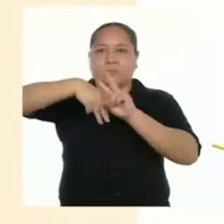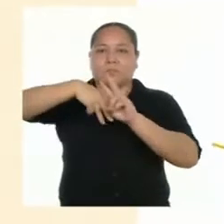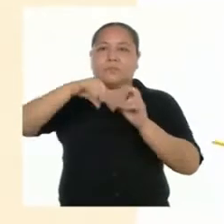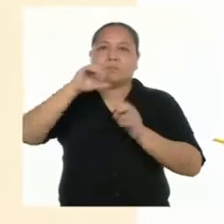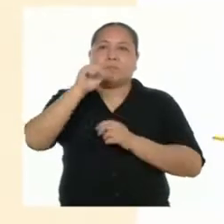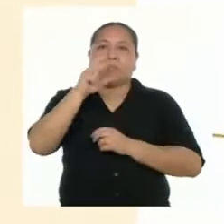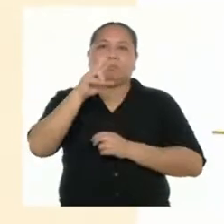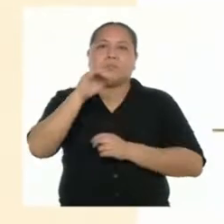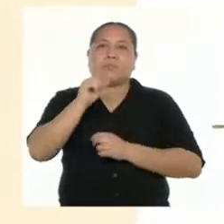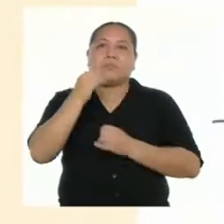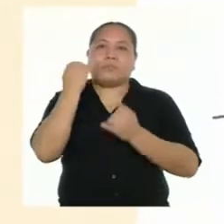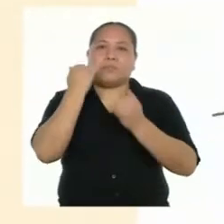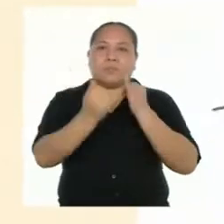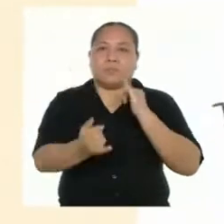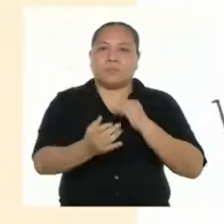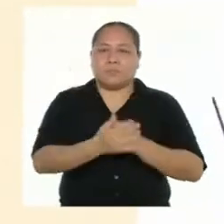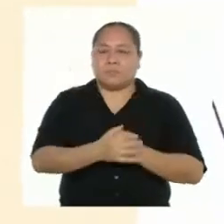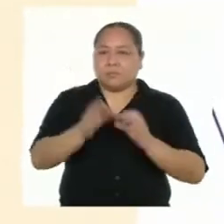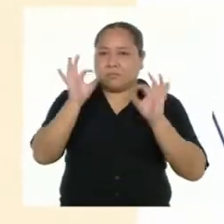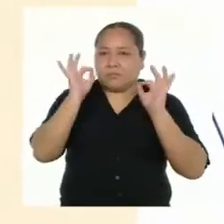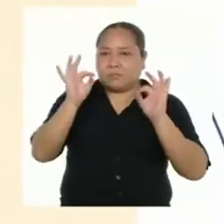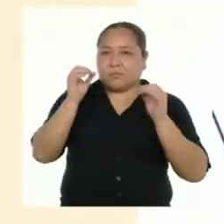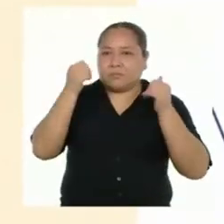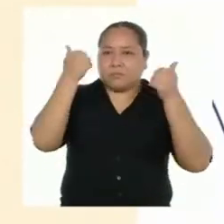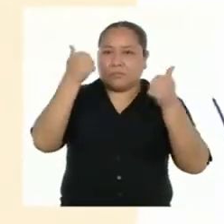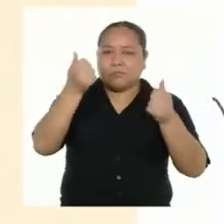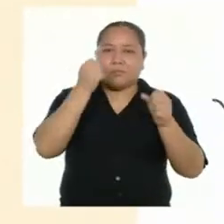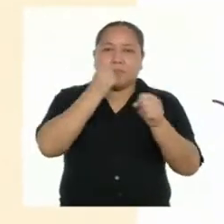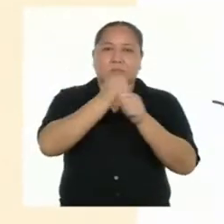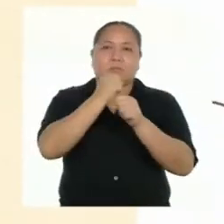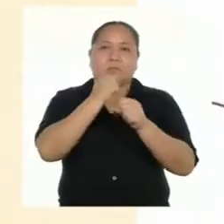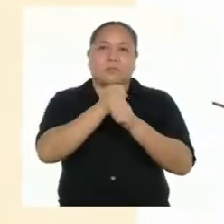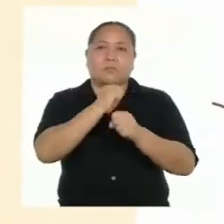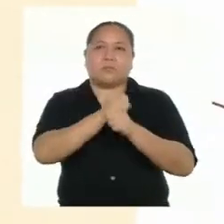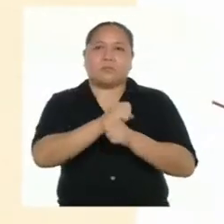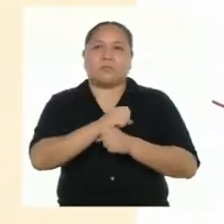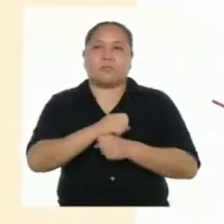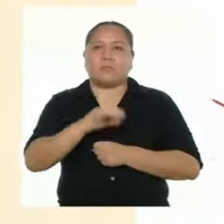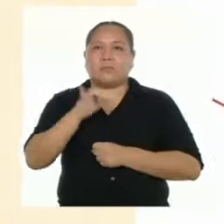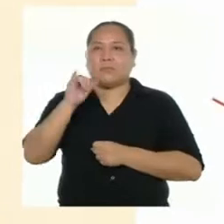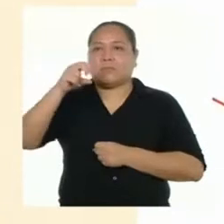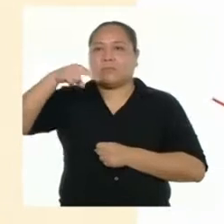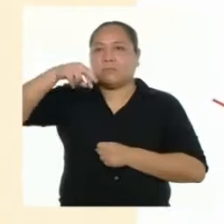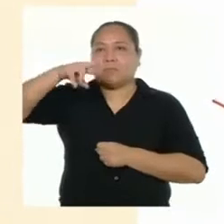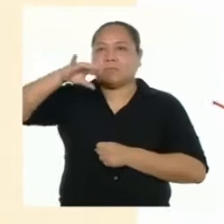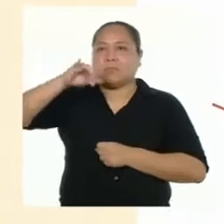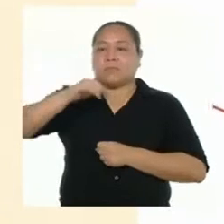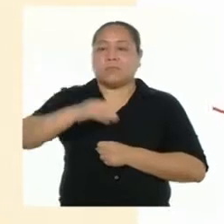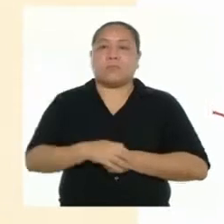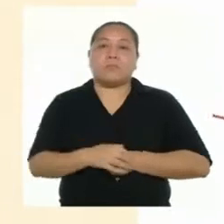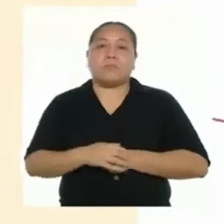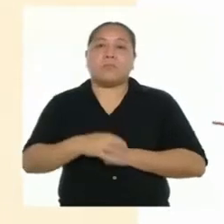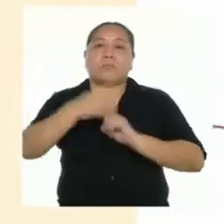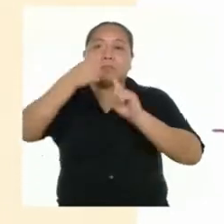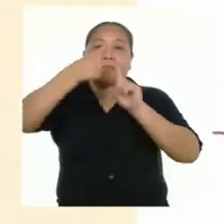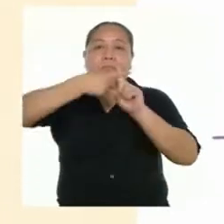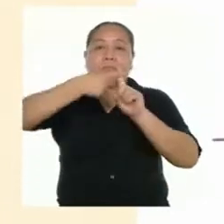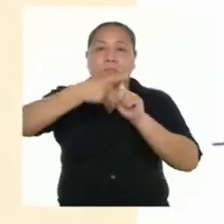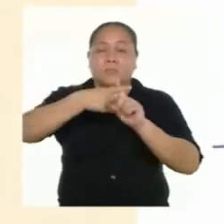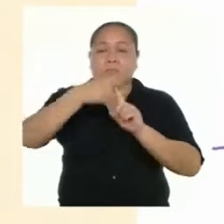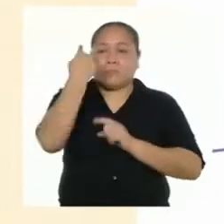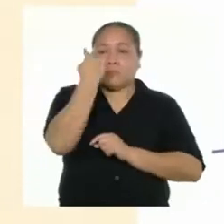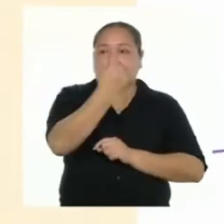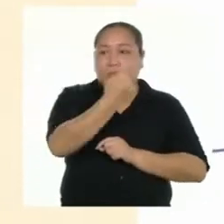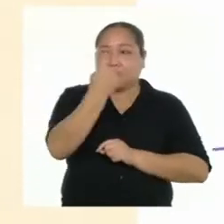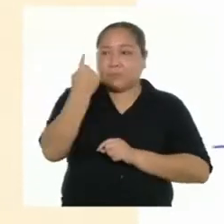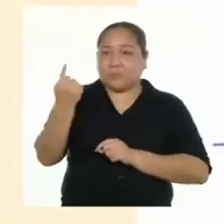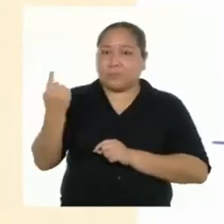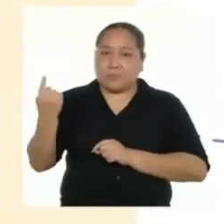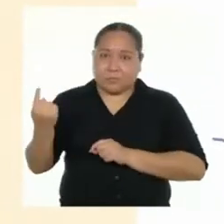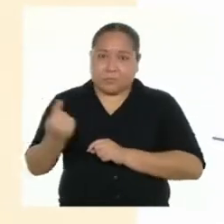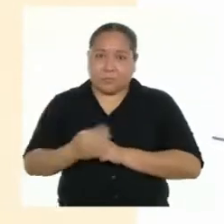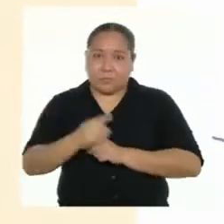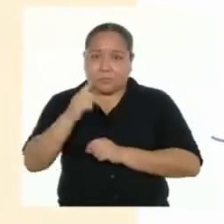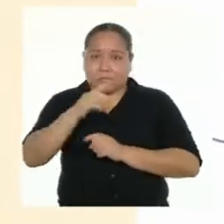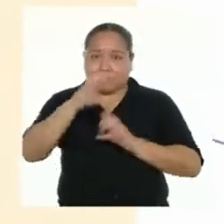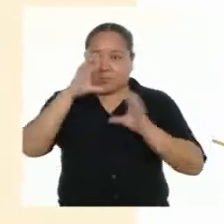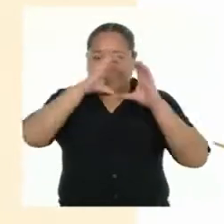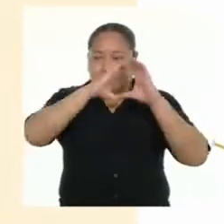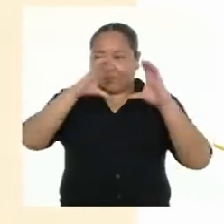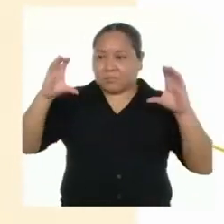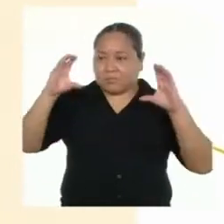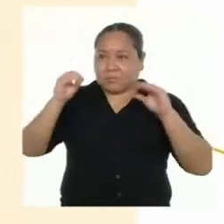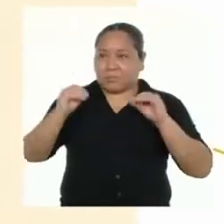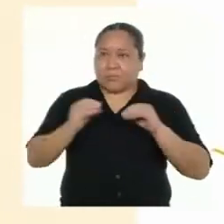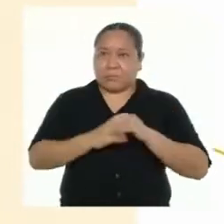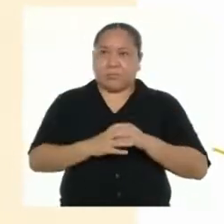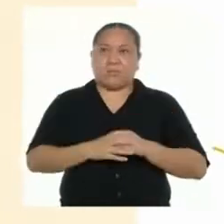área final. Estupendo trabajo, Yanira. Lo último que tendremos que hacer es sumar cada una de estas áreas para tener el área total